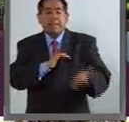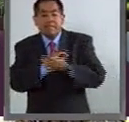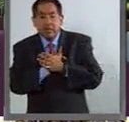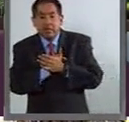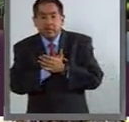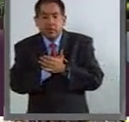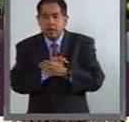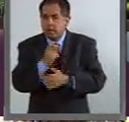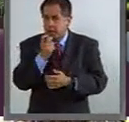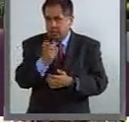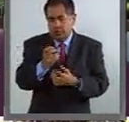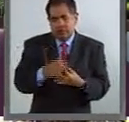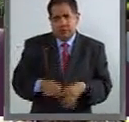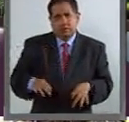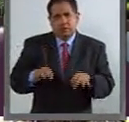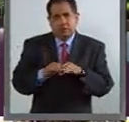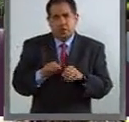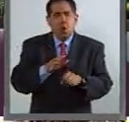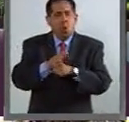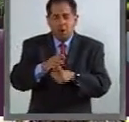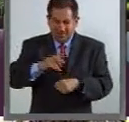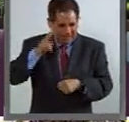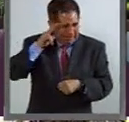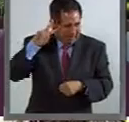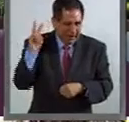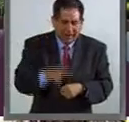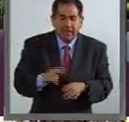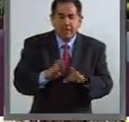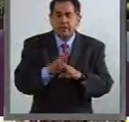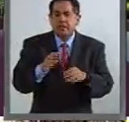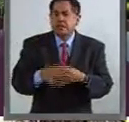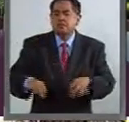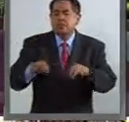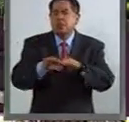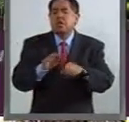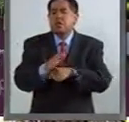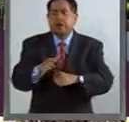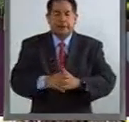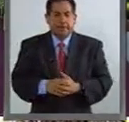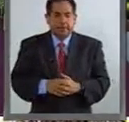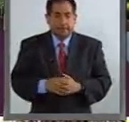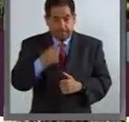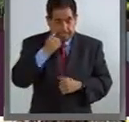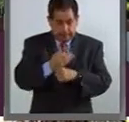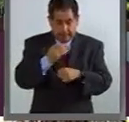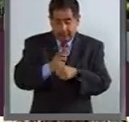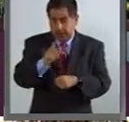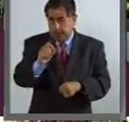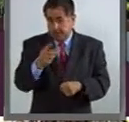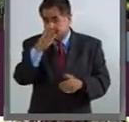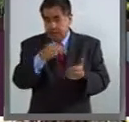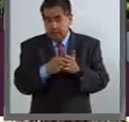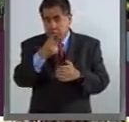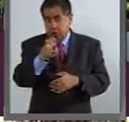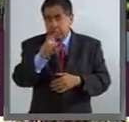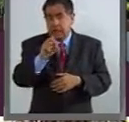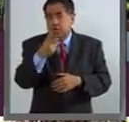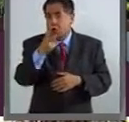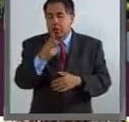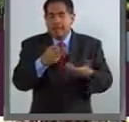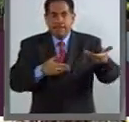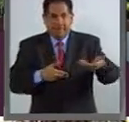discutan? ¿Sí? ¿Qué es lo verdaderamente importante? A la fecha ha habido 23,232